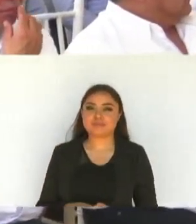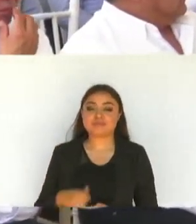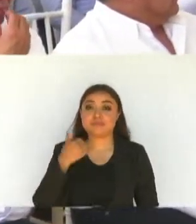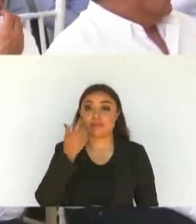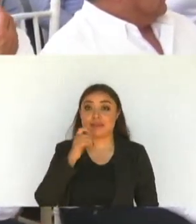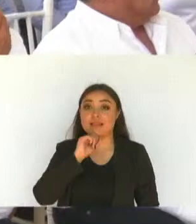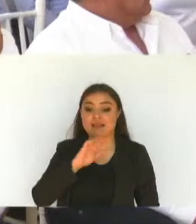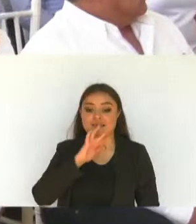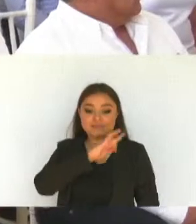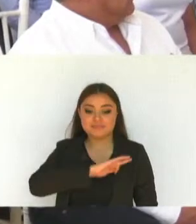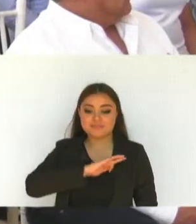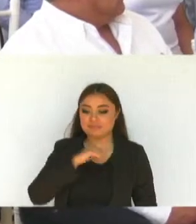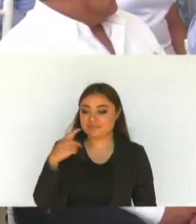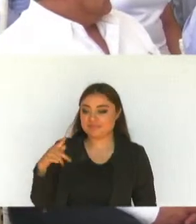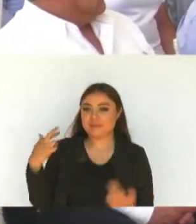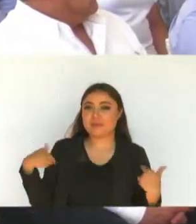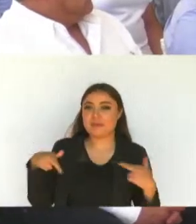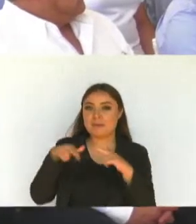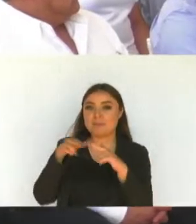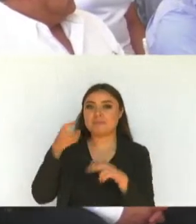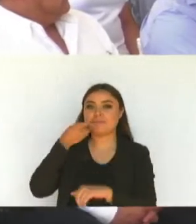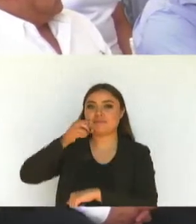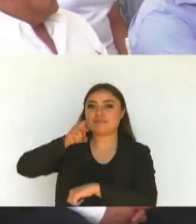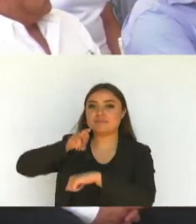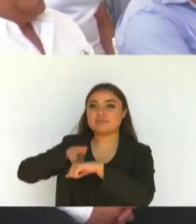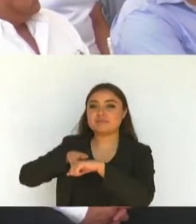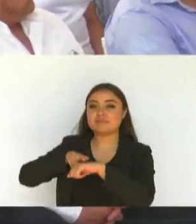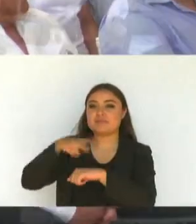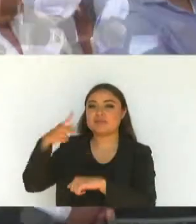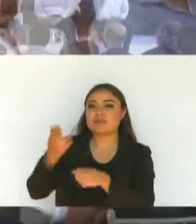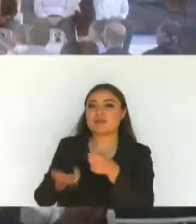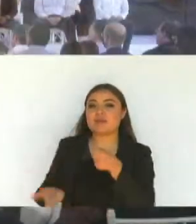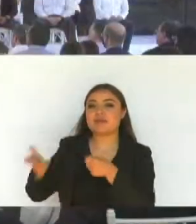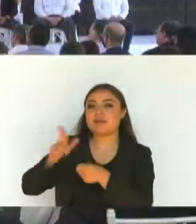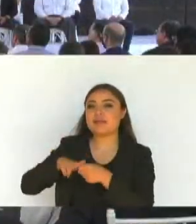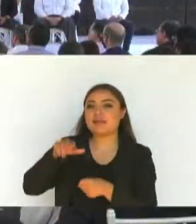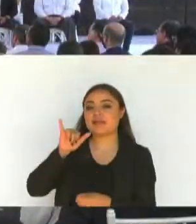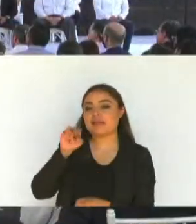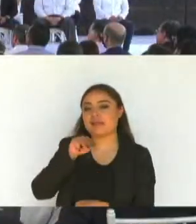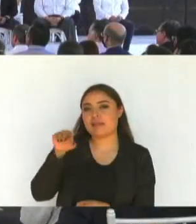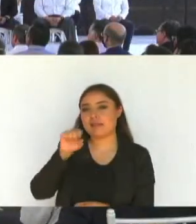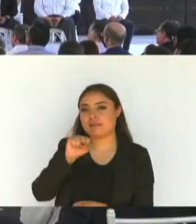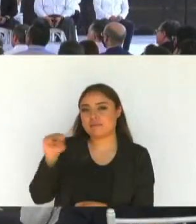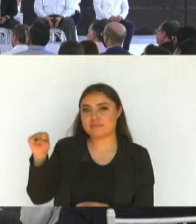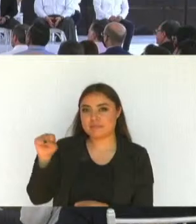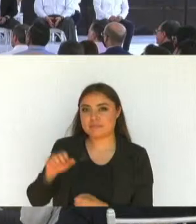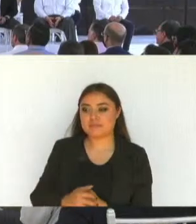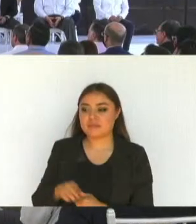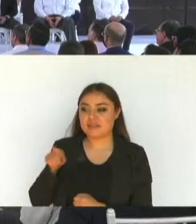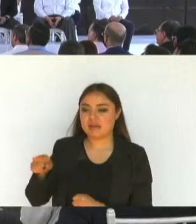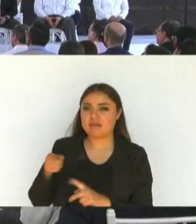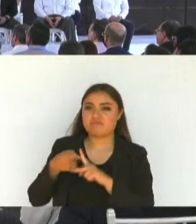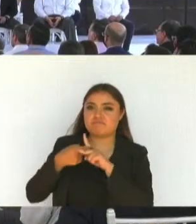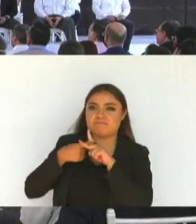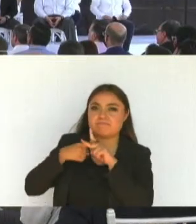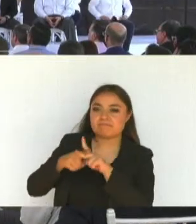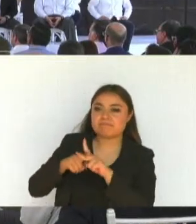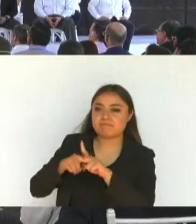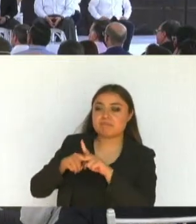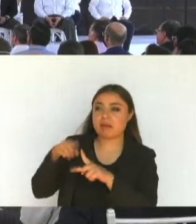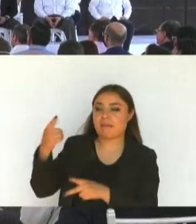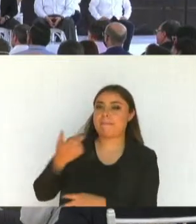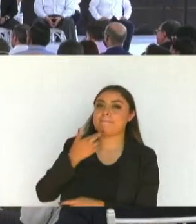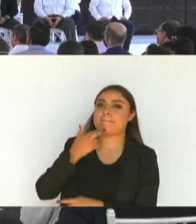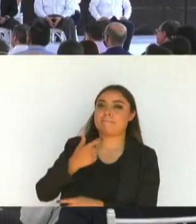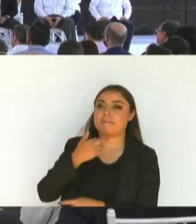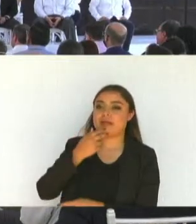felicitar al maestro Zoé Robledo, director general del Instituto Mexicano del Seguro Social, por esta iniciativa para mejorar la